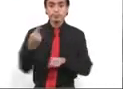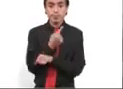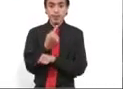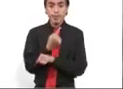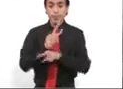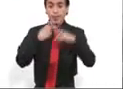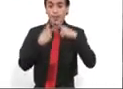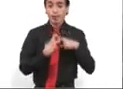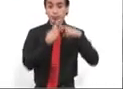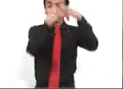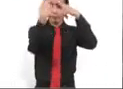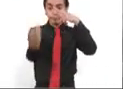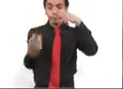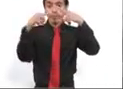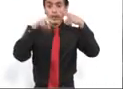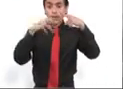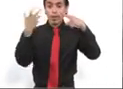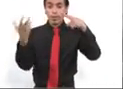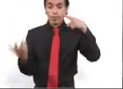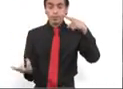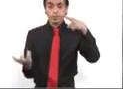el trolebús elevado